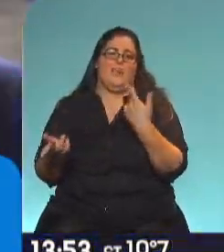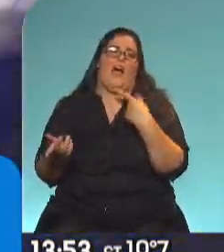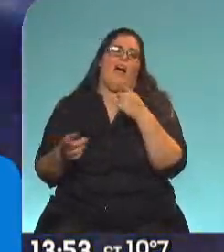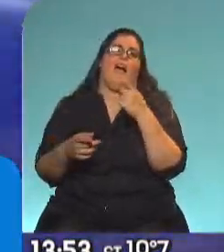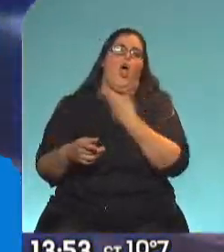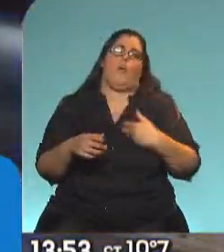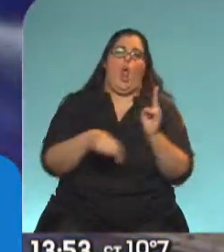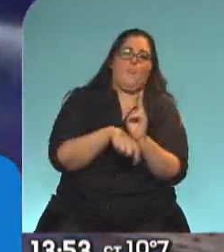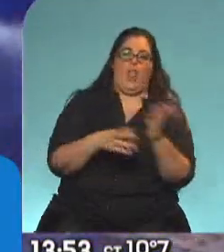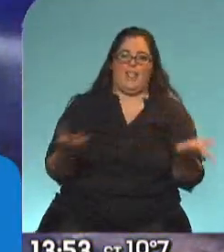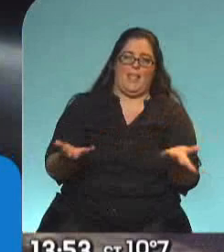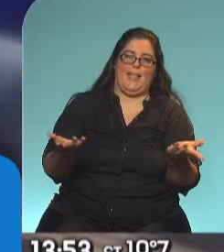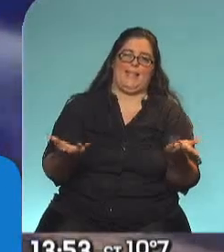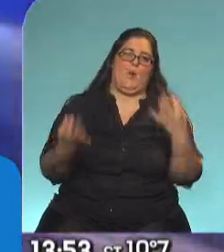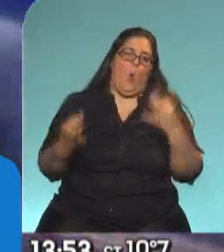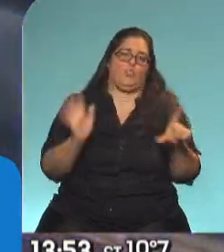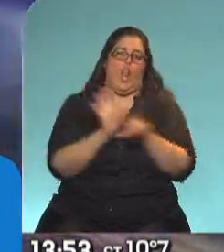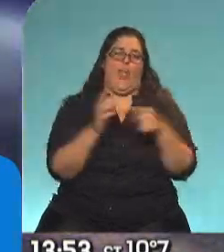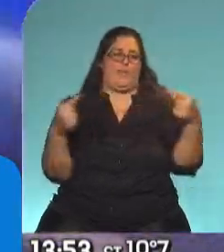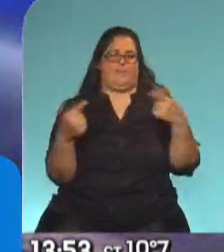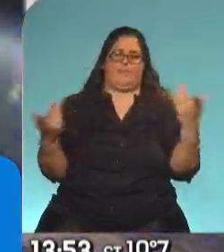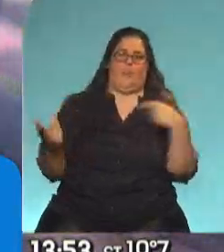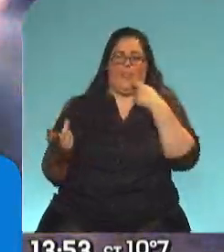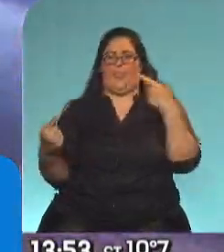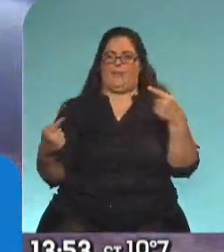función. Un tanto inoportuna. Efectivamente, un tanto inoportuna.